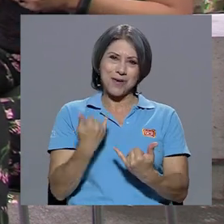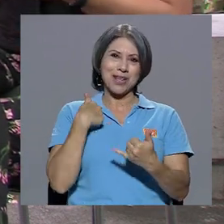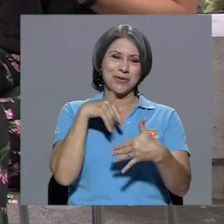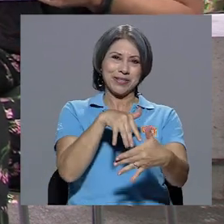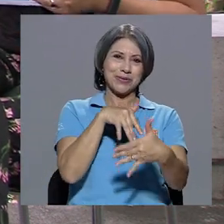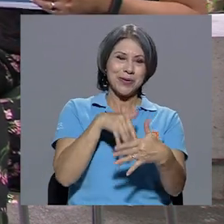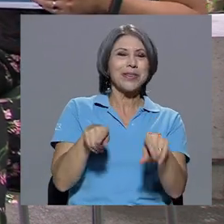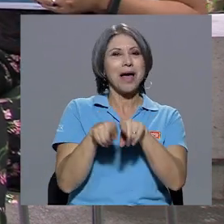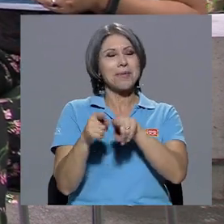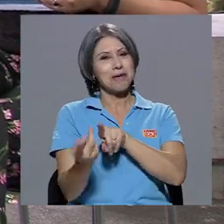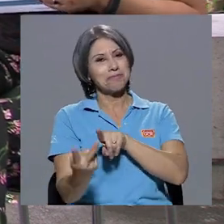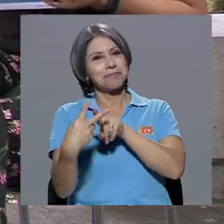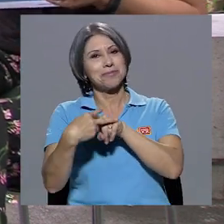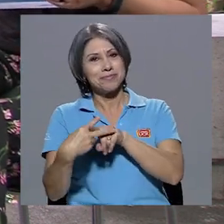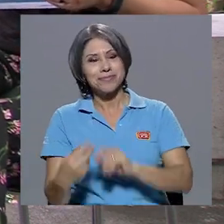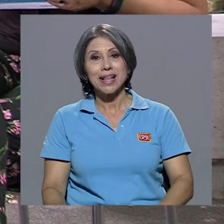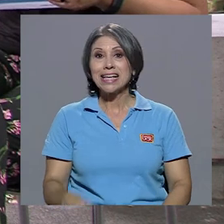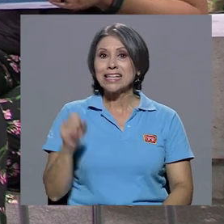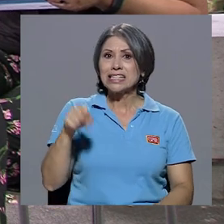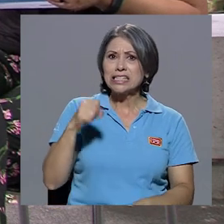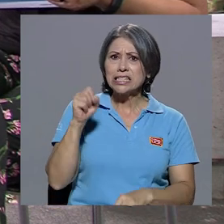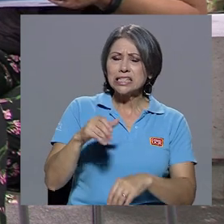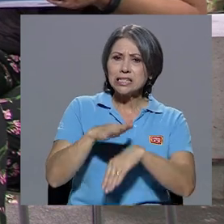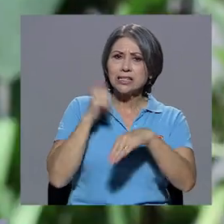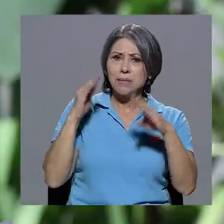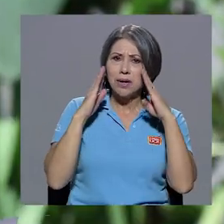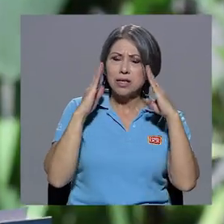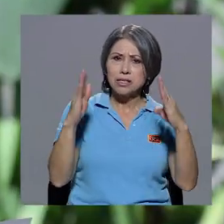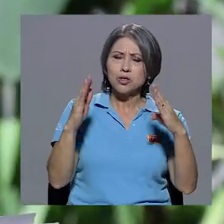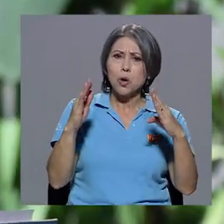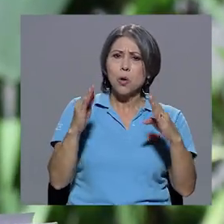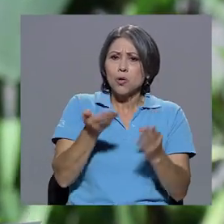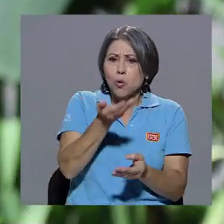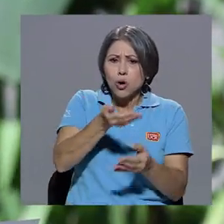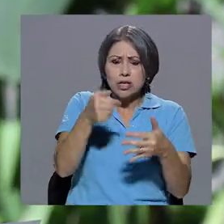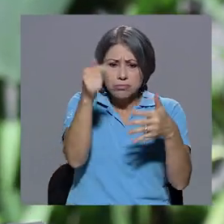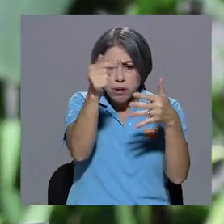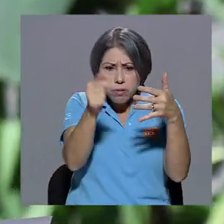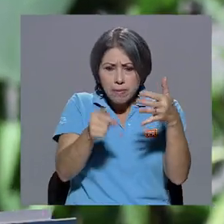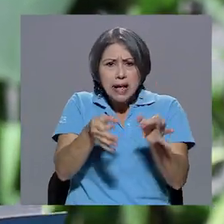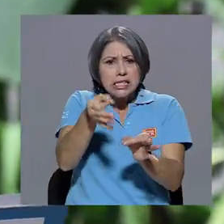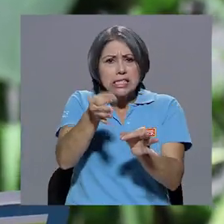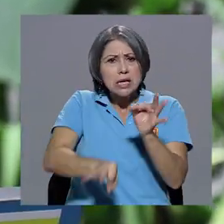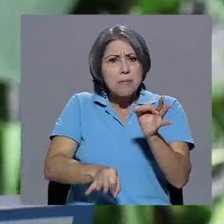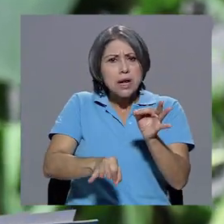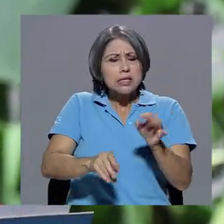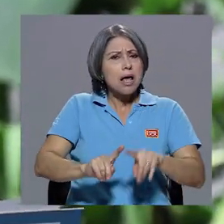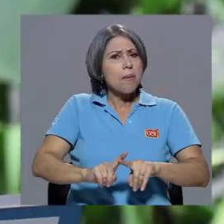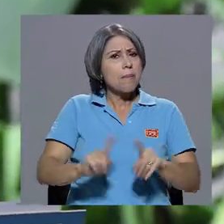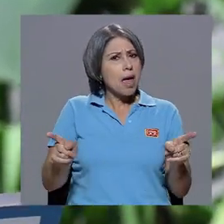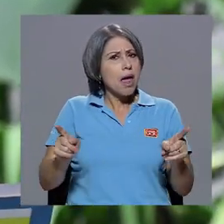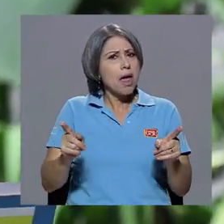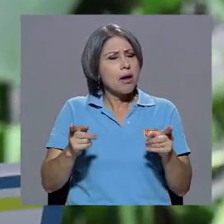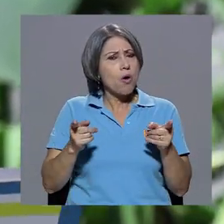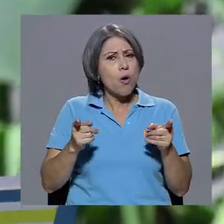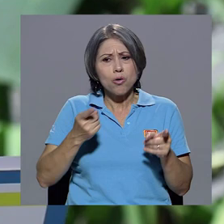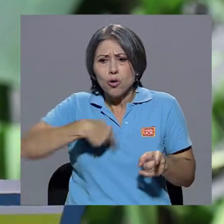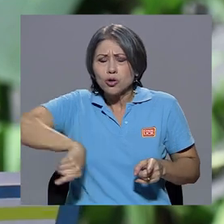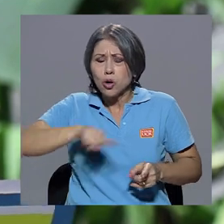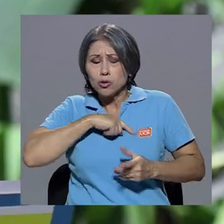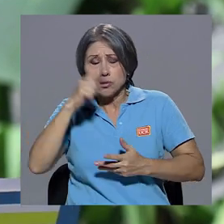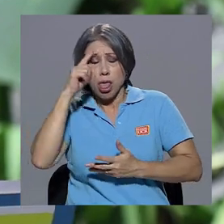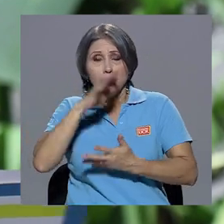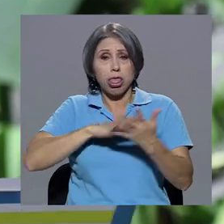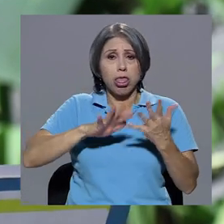también los practico. Sí, porque inclusive me llama la atención, o sea, son aspectos tan simples, pero que la cotidianidad, lo que te decía, nos